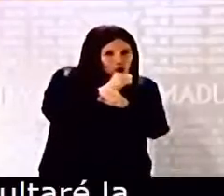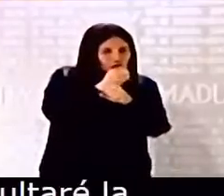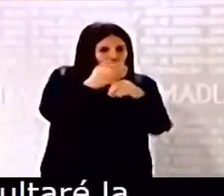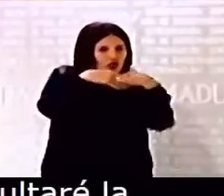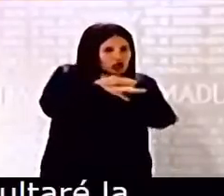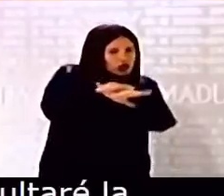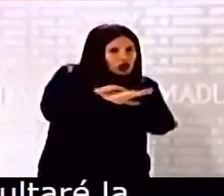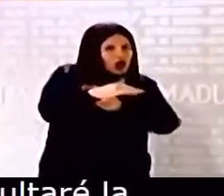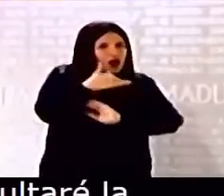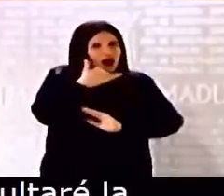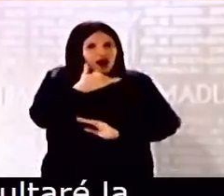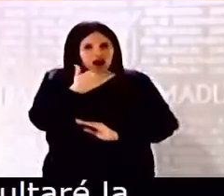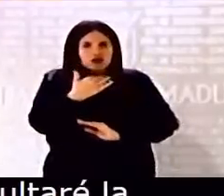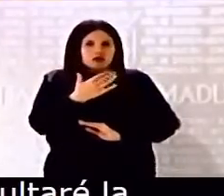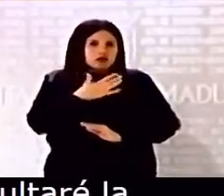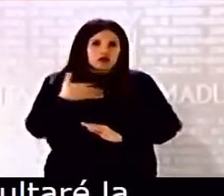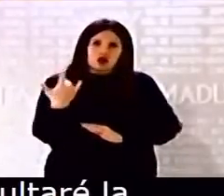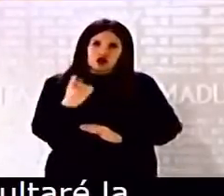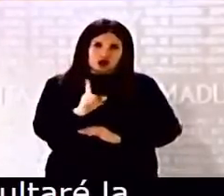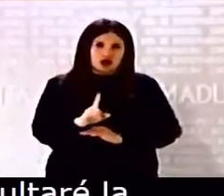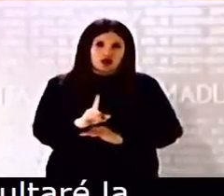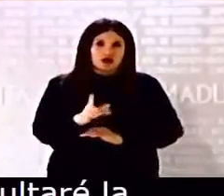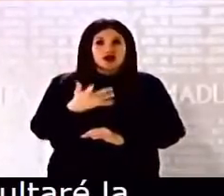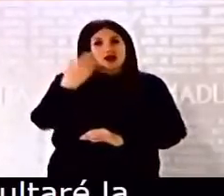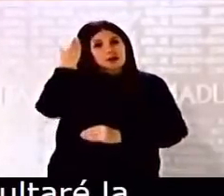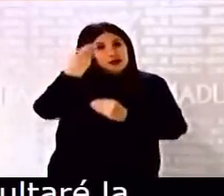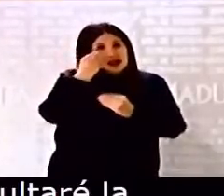pensando en que se puede incumplir una fecha.